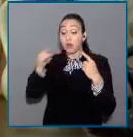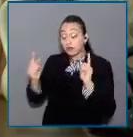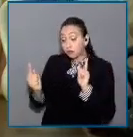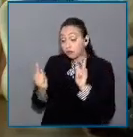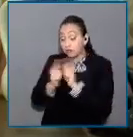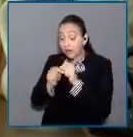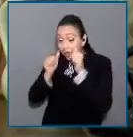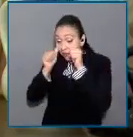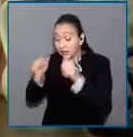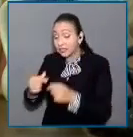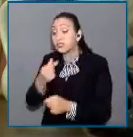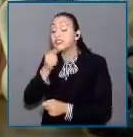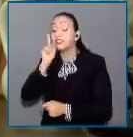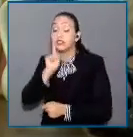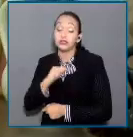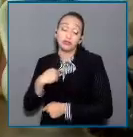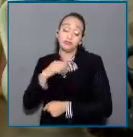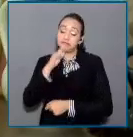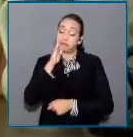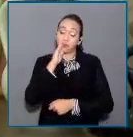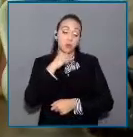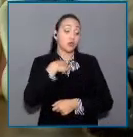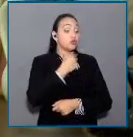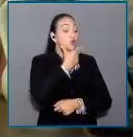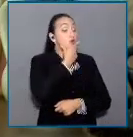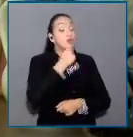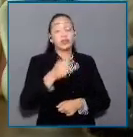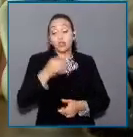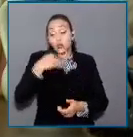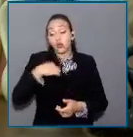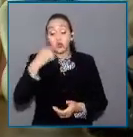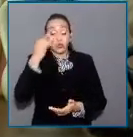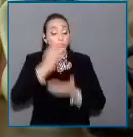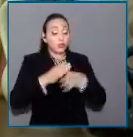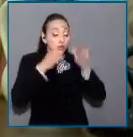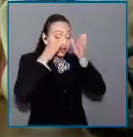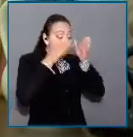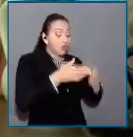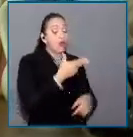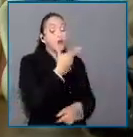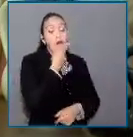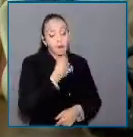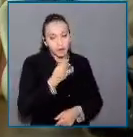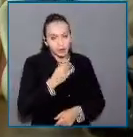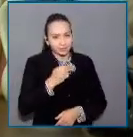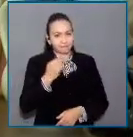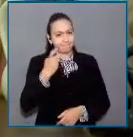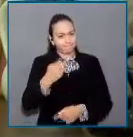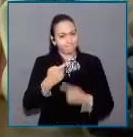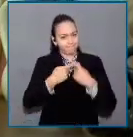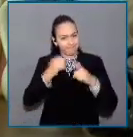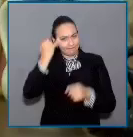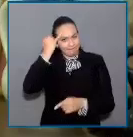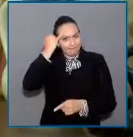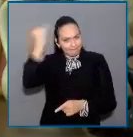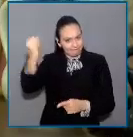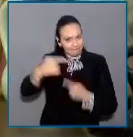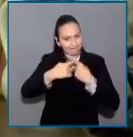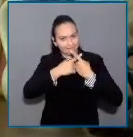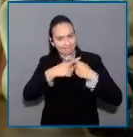Y después va hacia lo institucional, hacia que no haya un aparato legal que